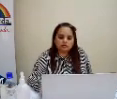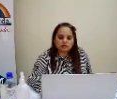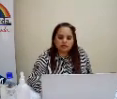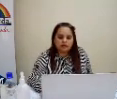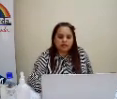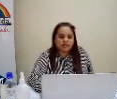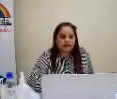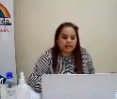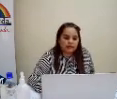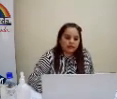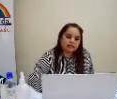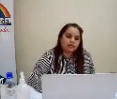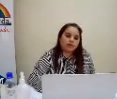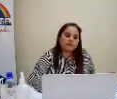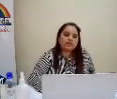año.